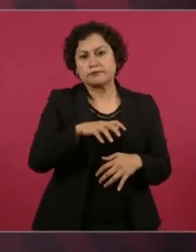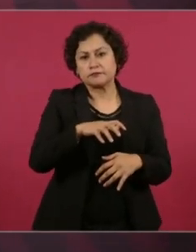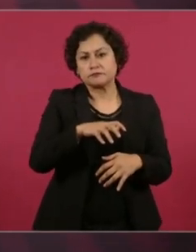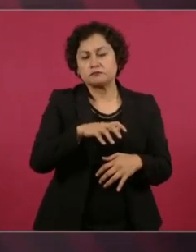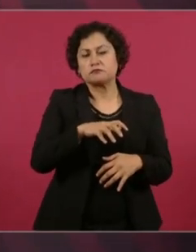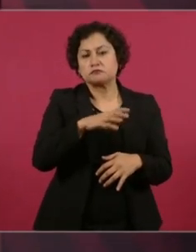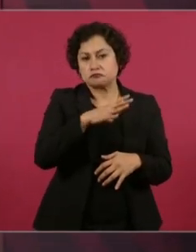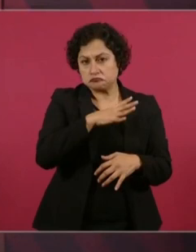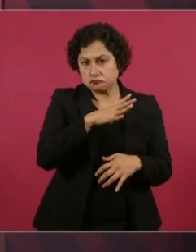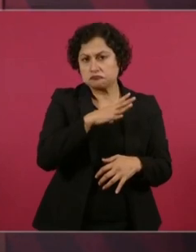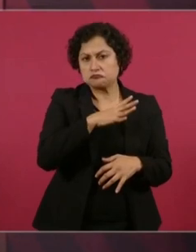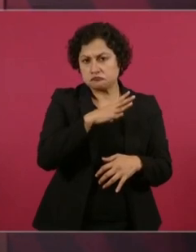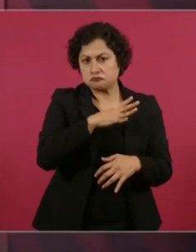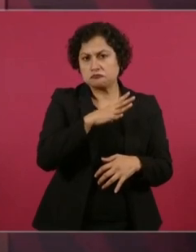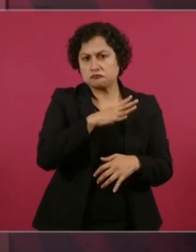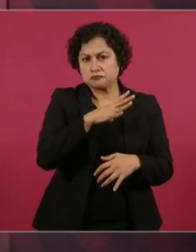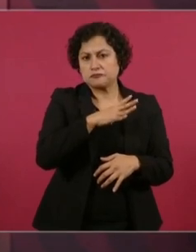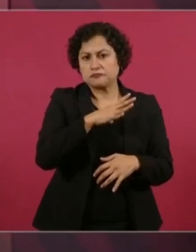tenemos